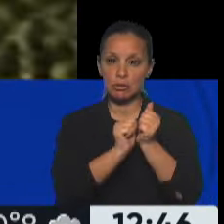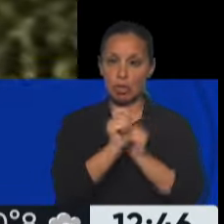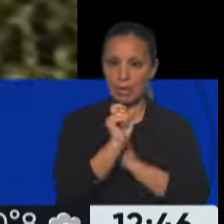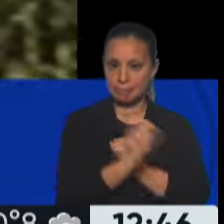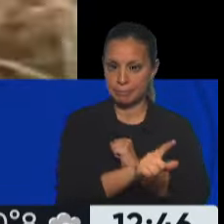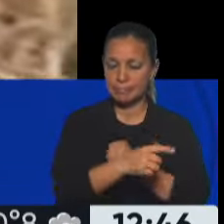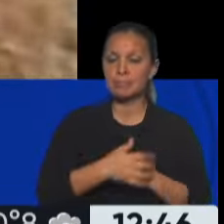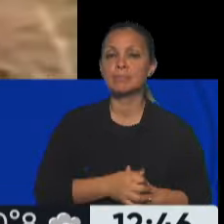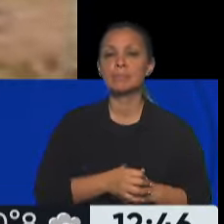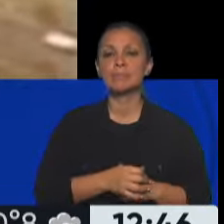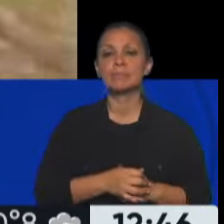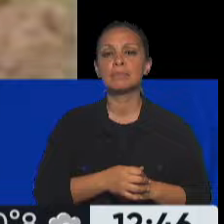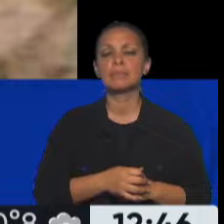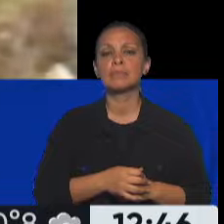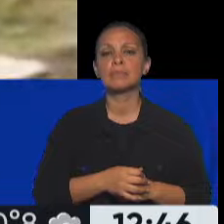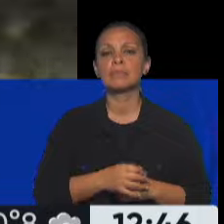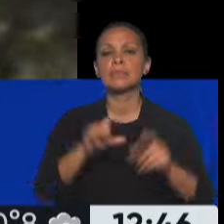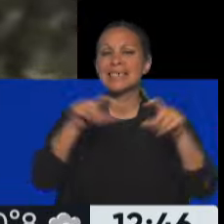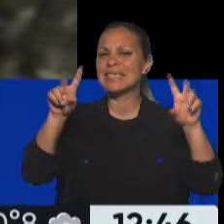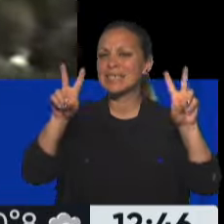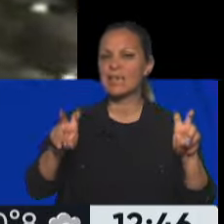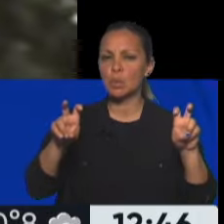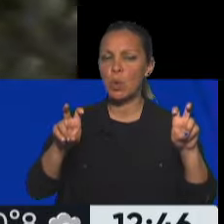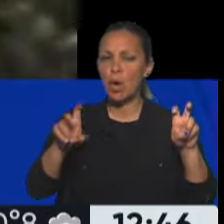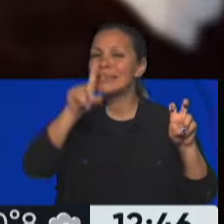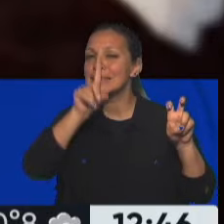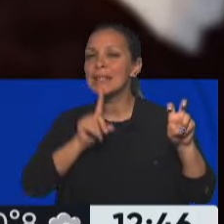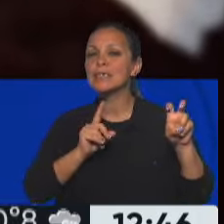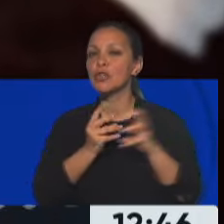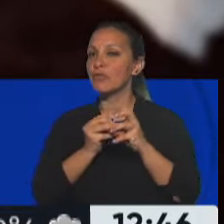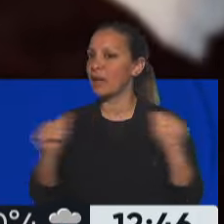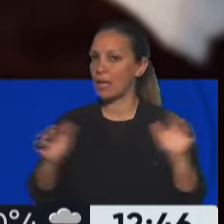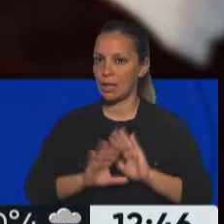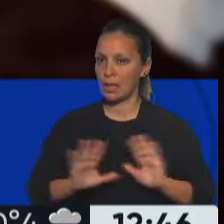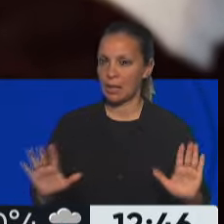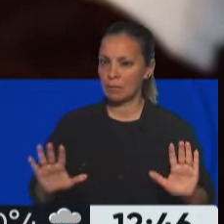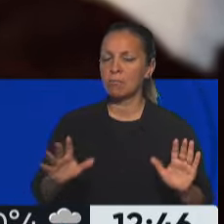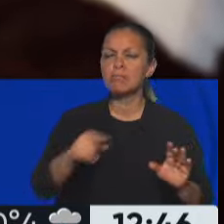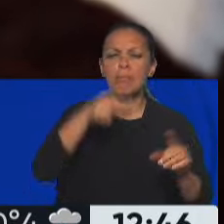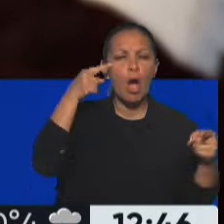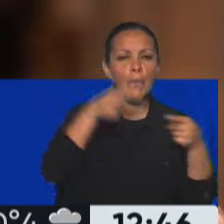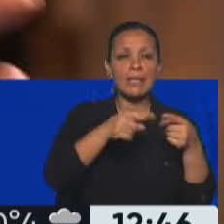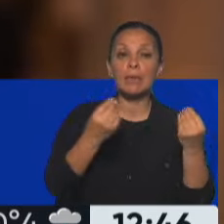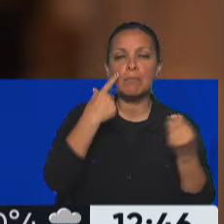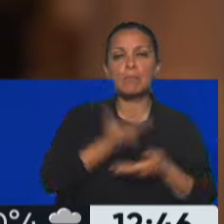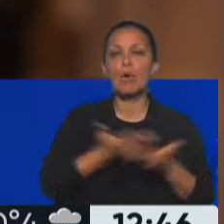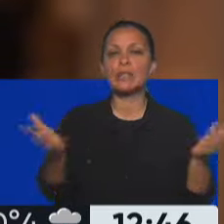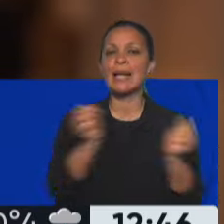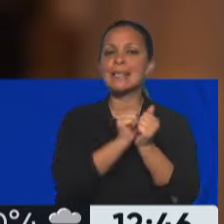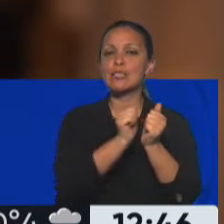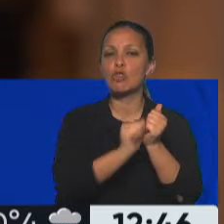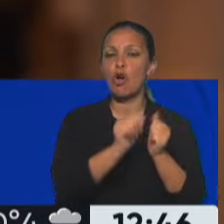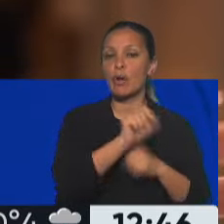María Soledad, el fin del silencio. Tiene una particularidad, que es abordar la historia de María Soledad Morales como el